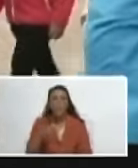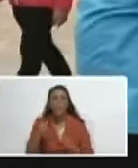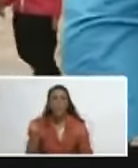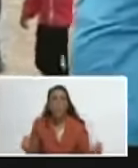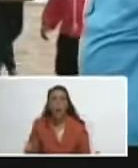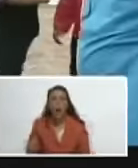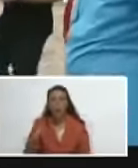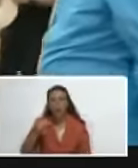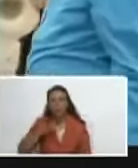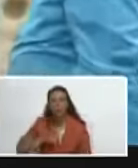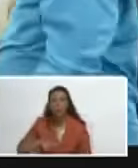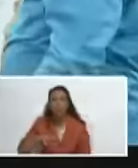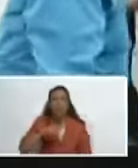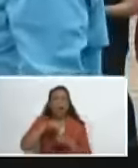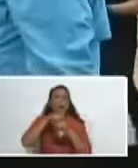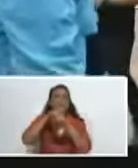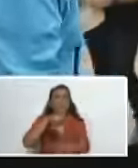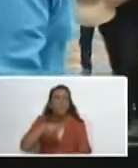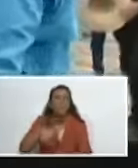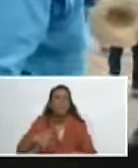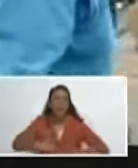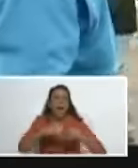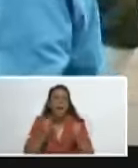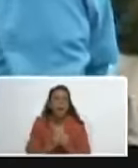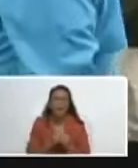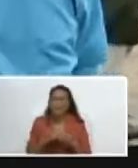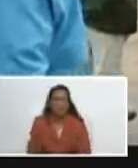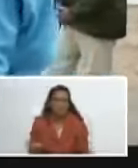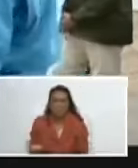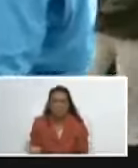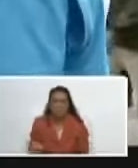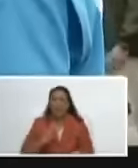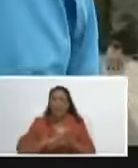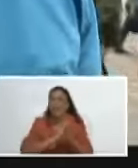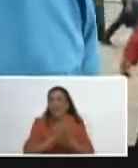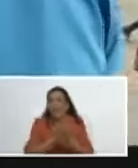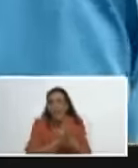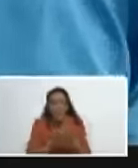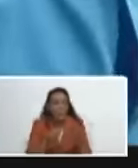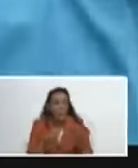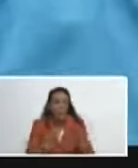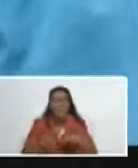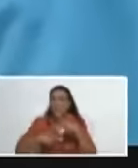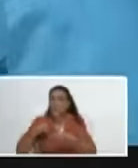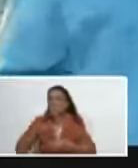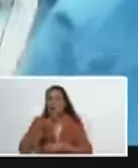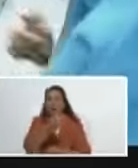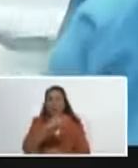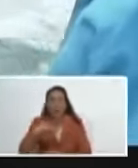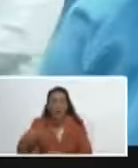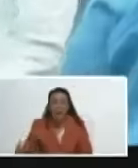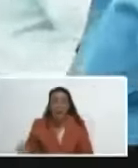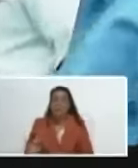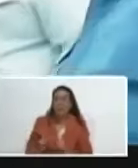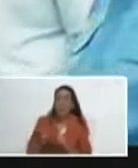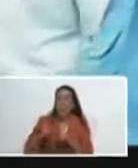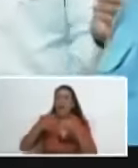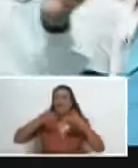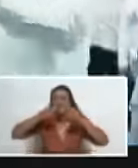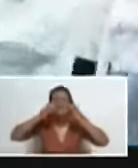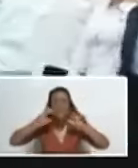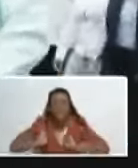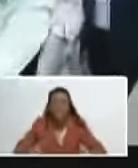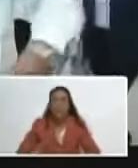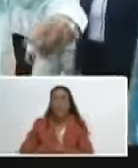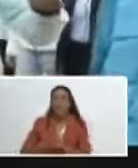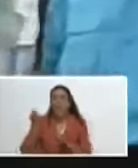de Venezuela? Producir harina de maíz precocido, producir arroz, producir maíz,